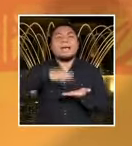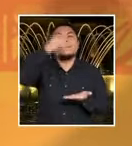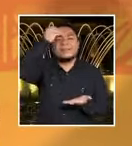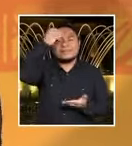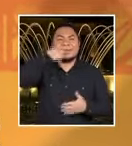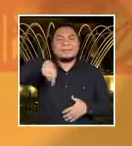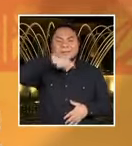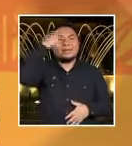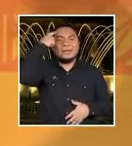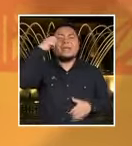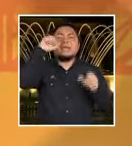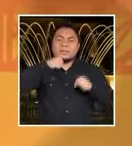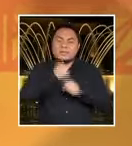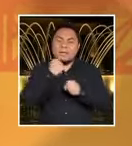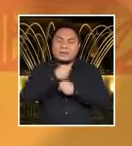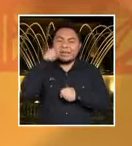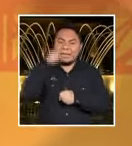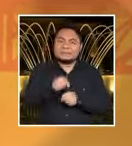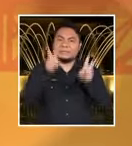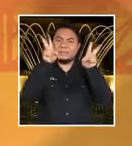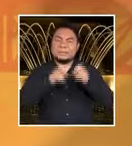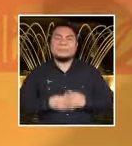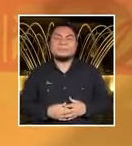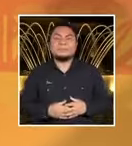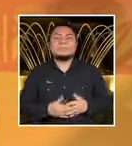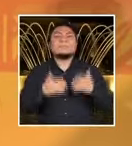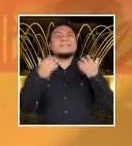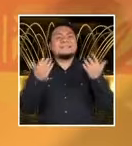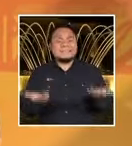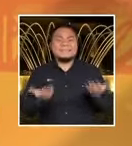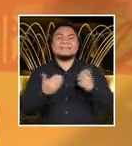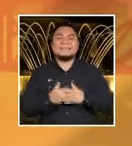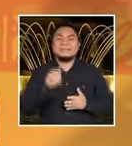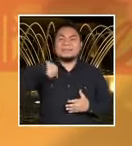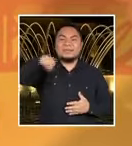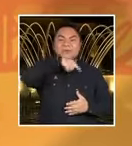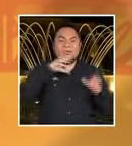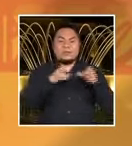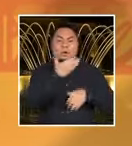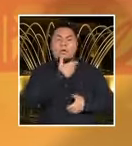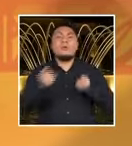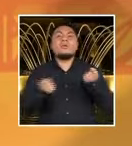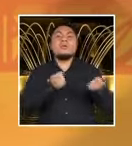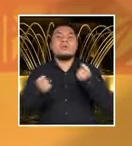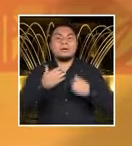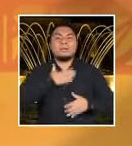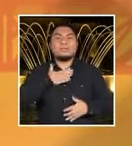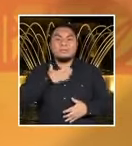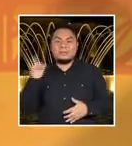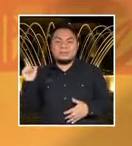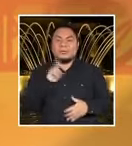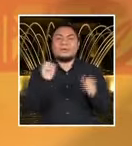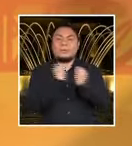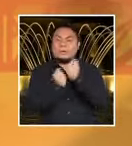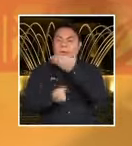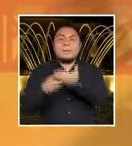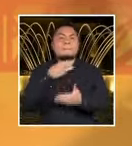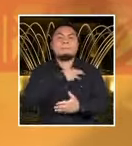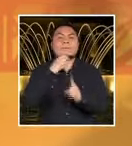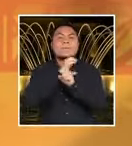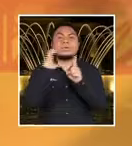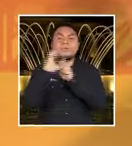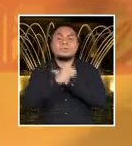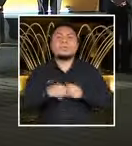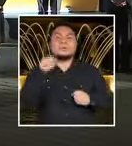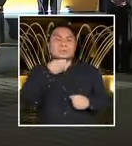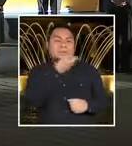lección y vamos a trabajar en ese sentido. Así que, como gobierno, mi presencia aquí al lado del ministro de Cultura